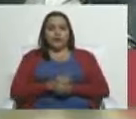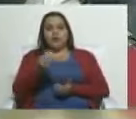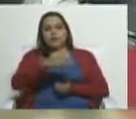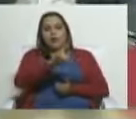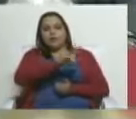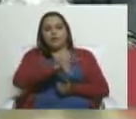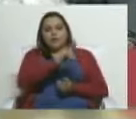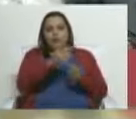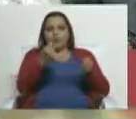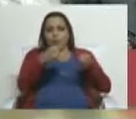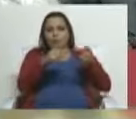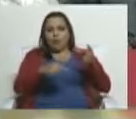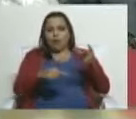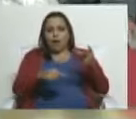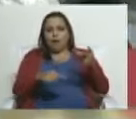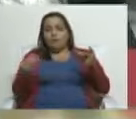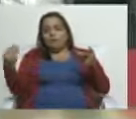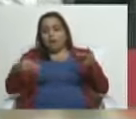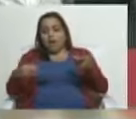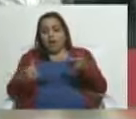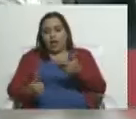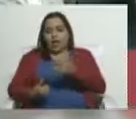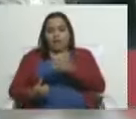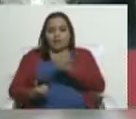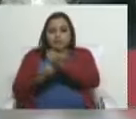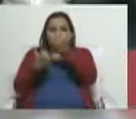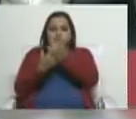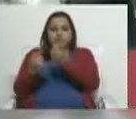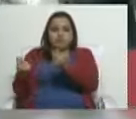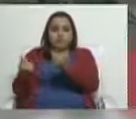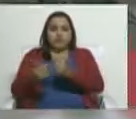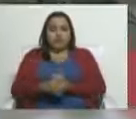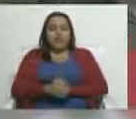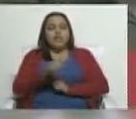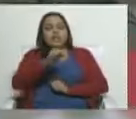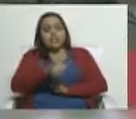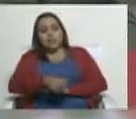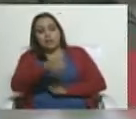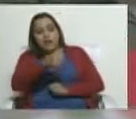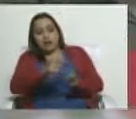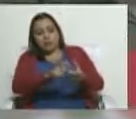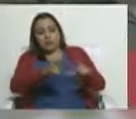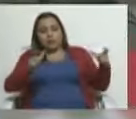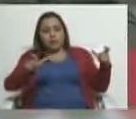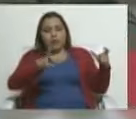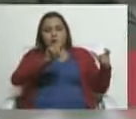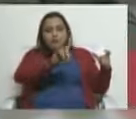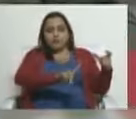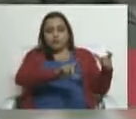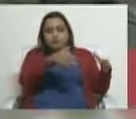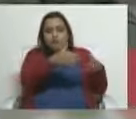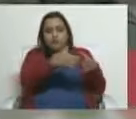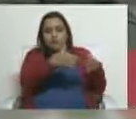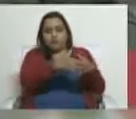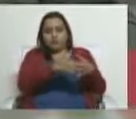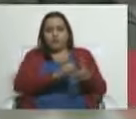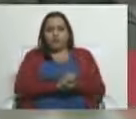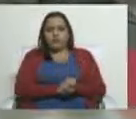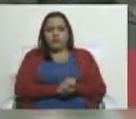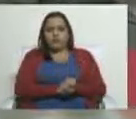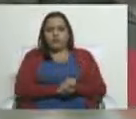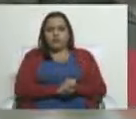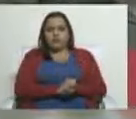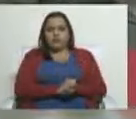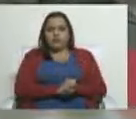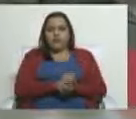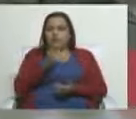de los recursos para obtener el mayor beneficio. Eso y una mayor concentración, porque si me dijeras que es mayor generación de recursos con desarrollo económico, todavía no, puede pasar. No tiene nada que ver. Es no